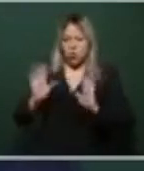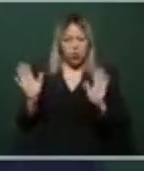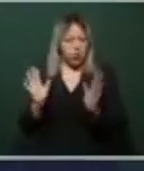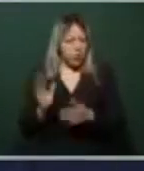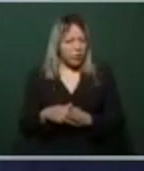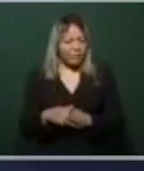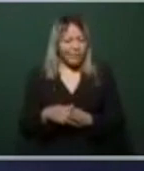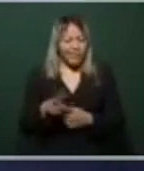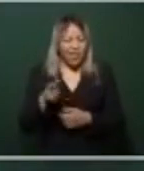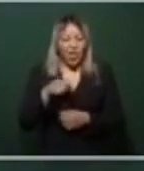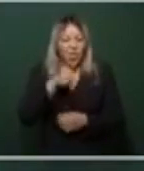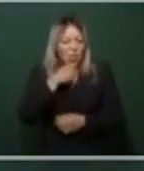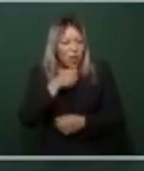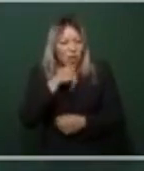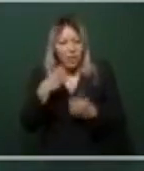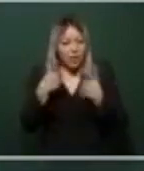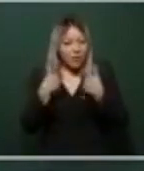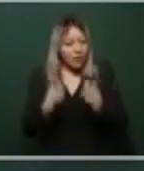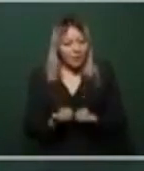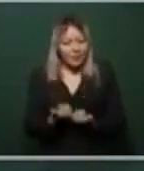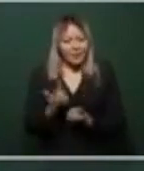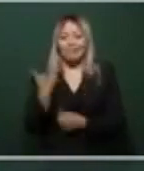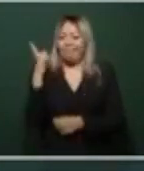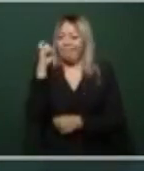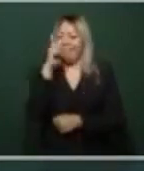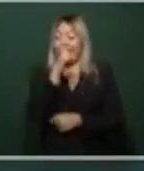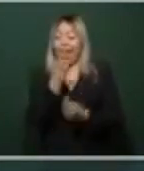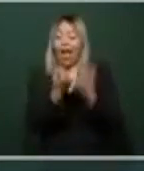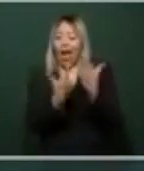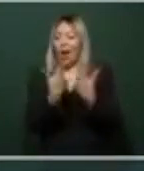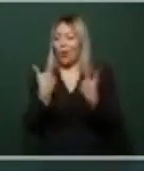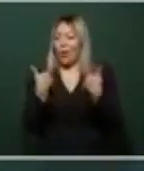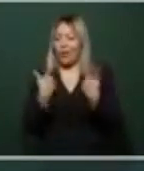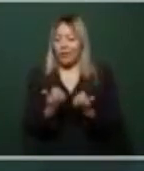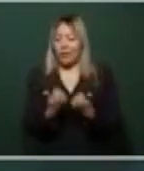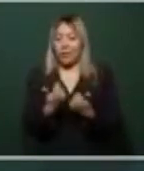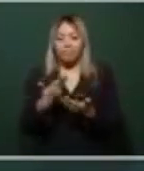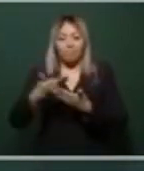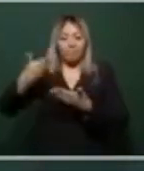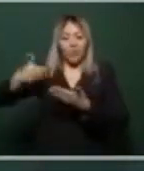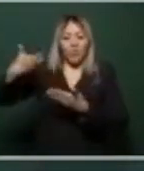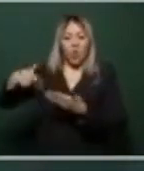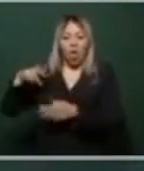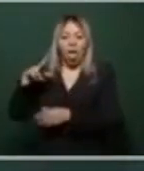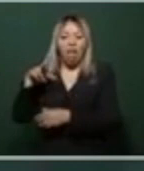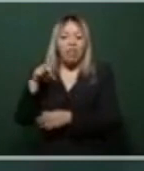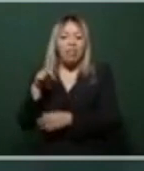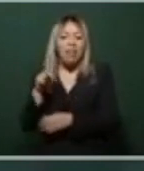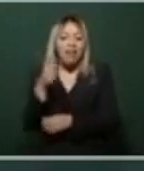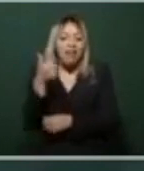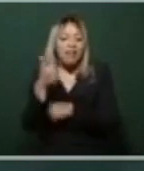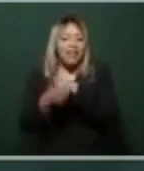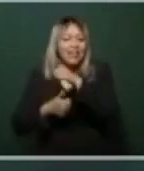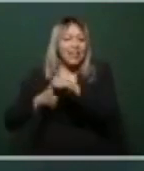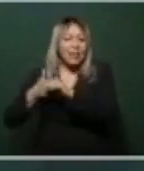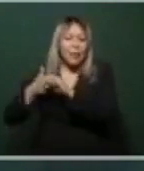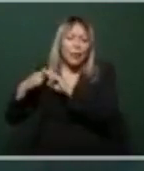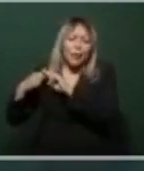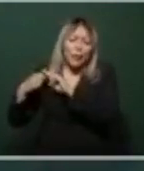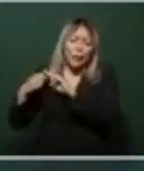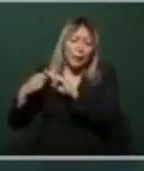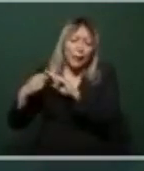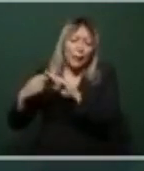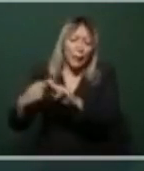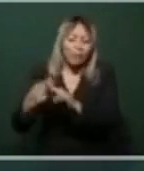lo asimilan, les cuesta trabajo. Fueron 36 años, siempre lo he dicho.